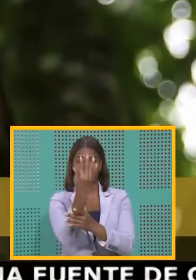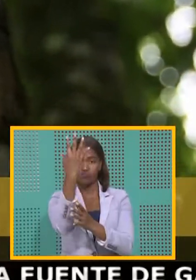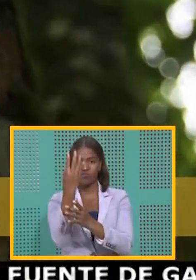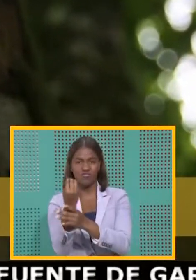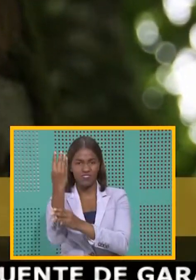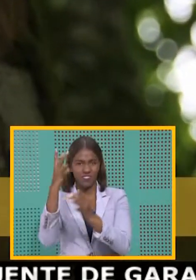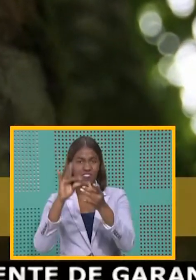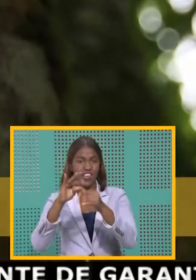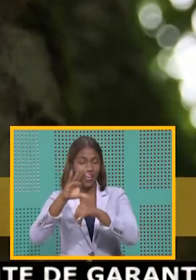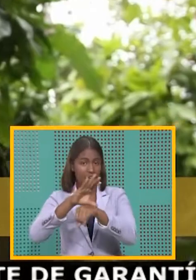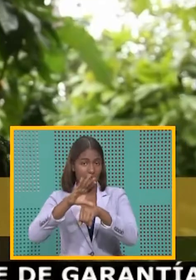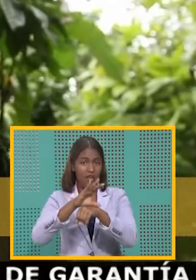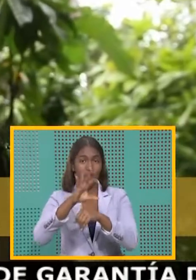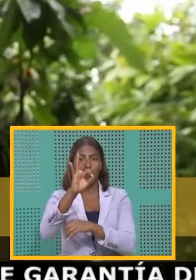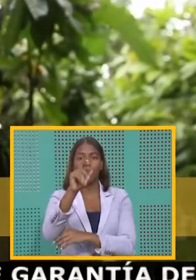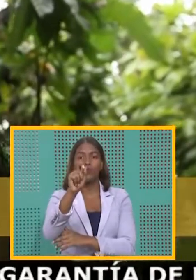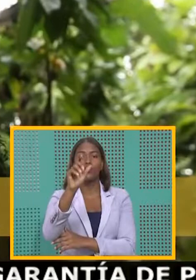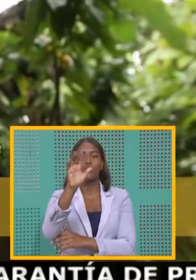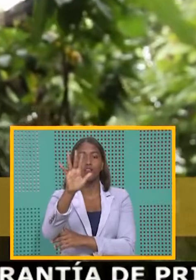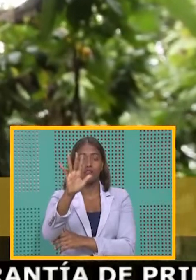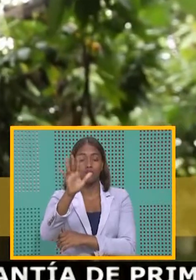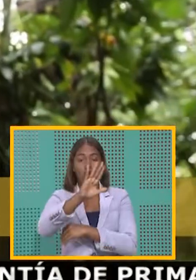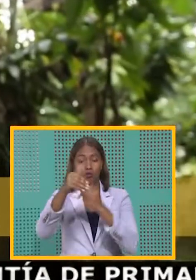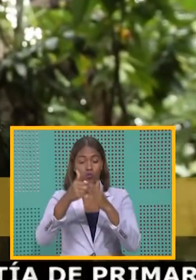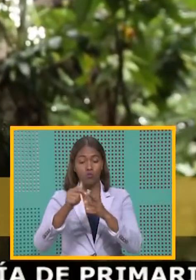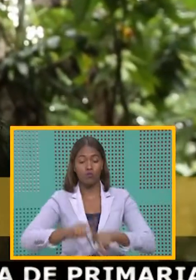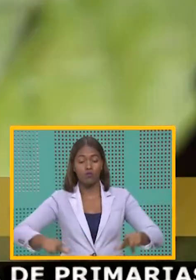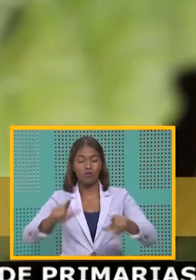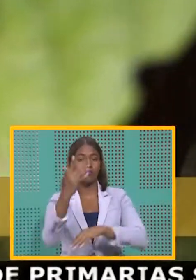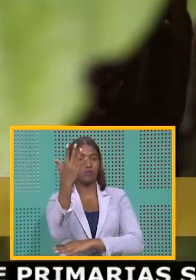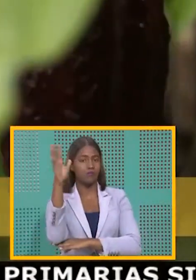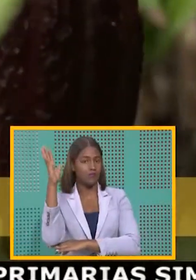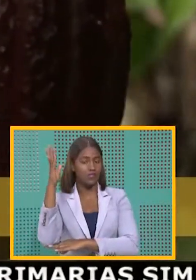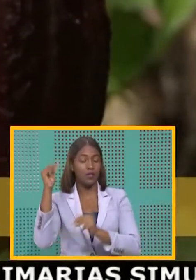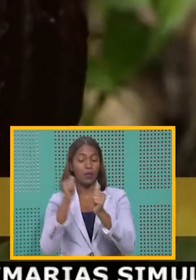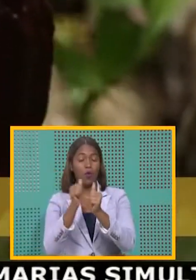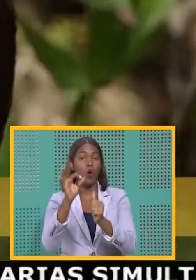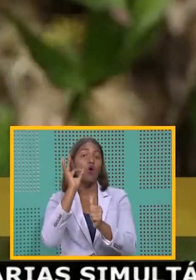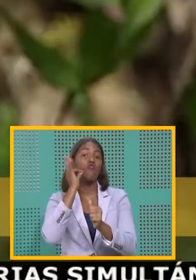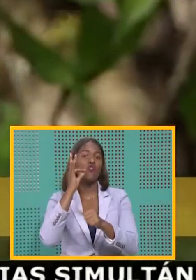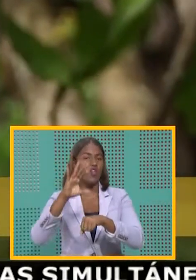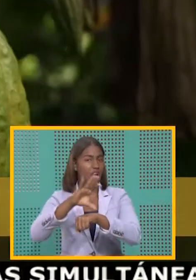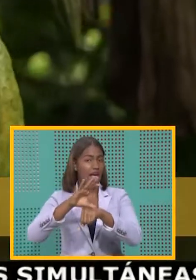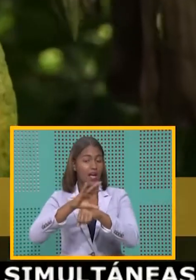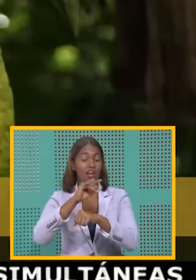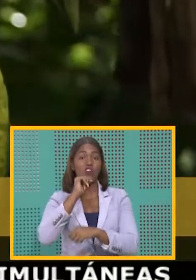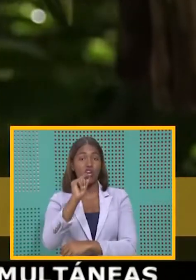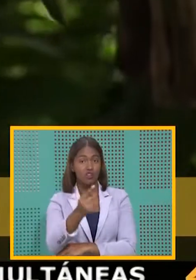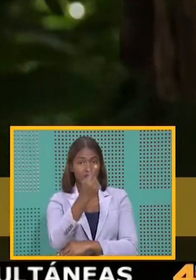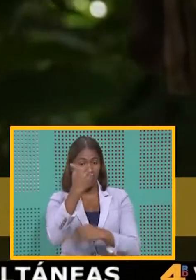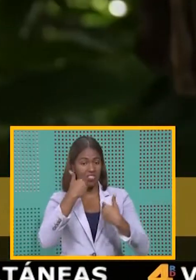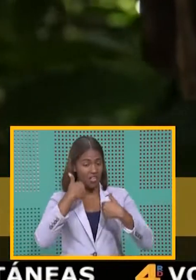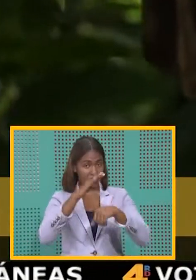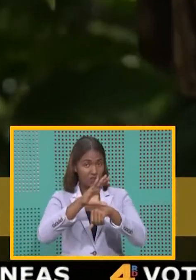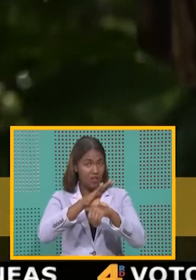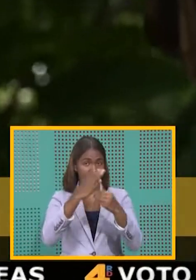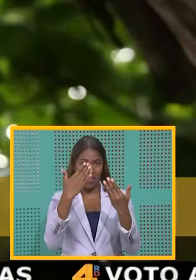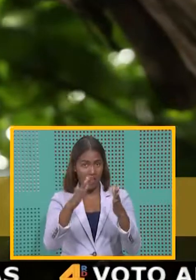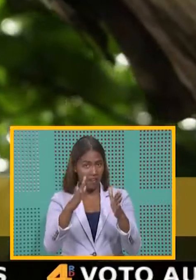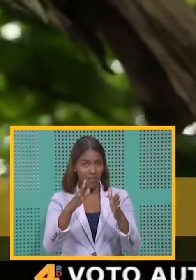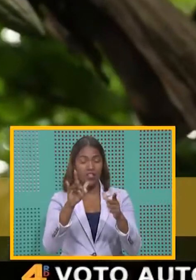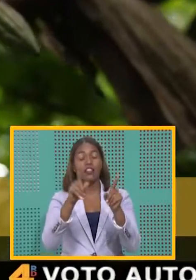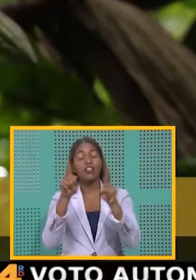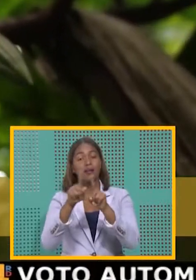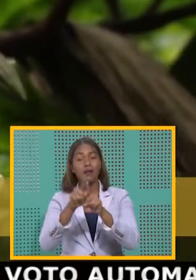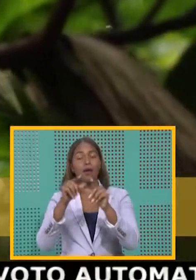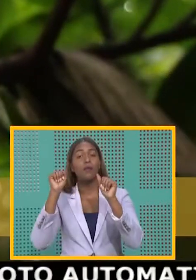cacao, 9.5% de toda su área boscosa, que del fruto del cacao no solo se obtiene el chocolate y la cocoa, sino